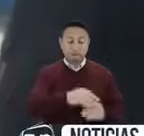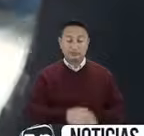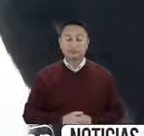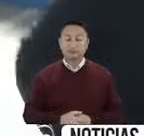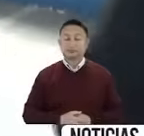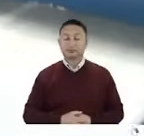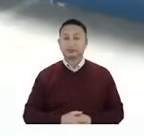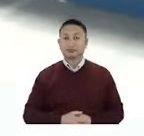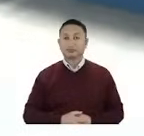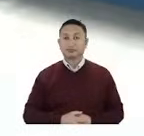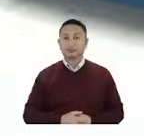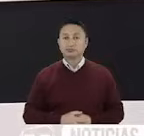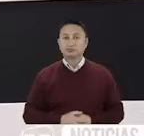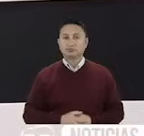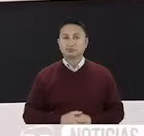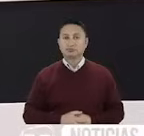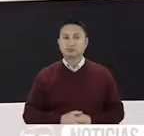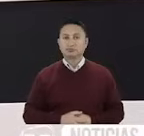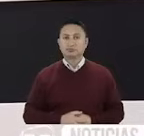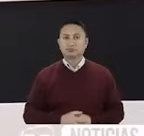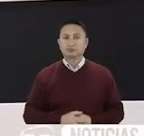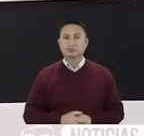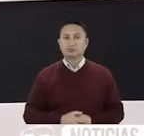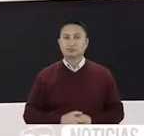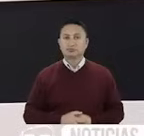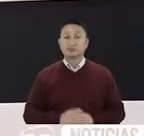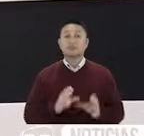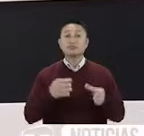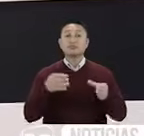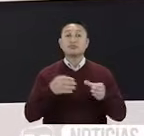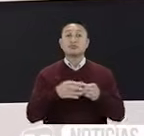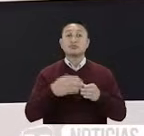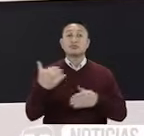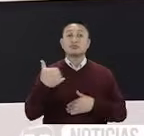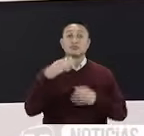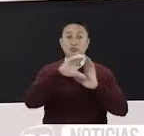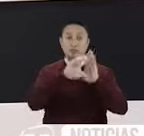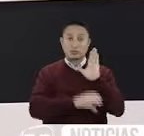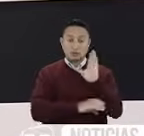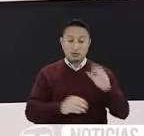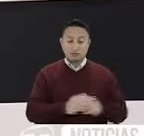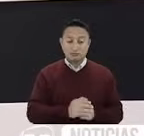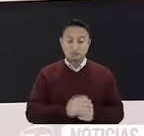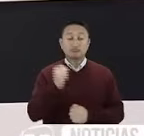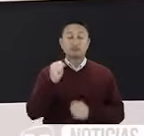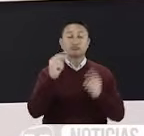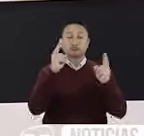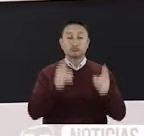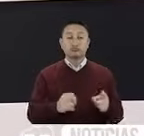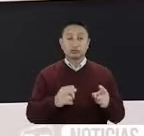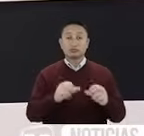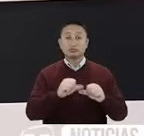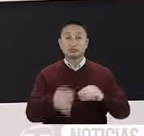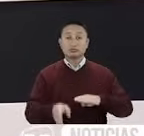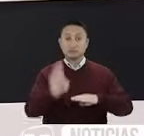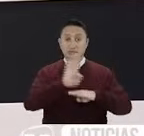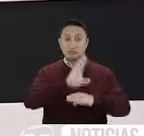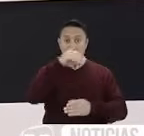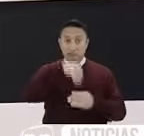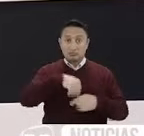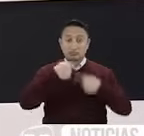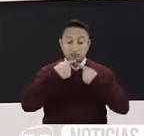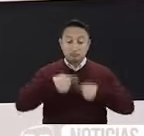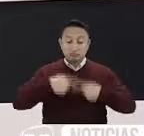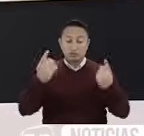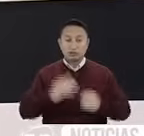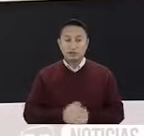Terán. La Comisión de Garantías Constitucionales y Derechos Humanos de la Asamblea Nacional anunció que